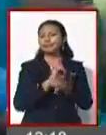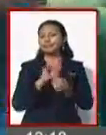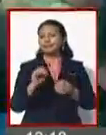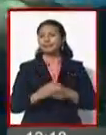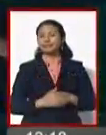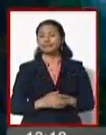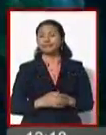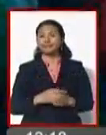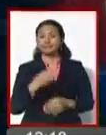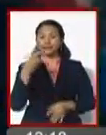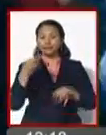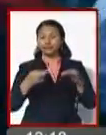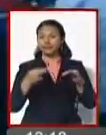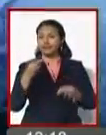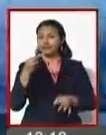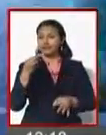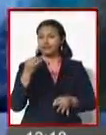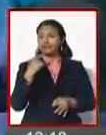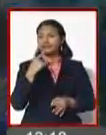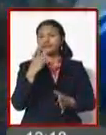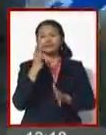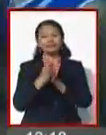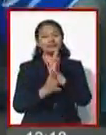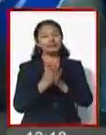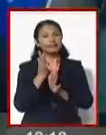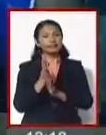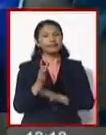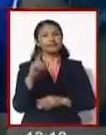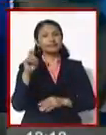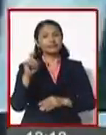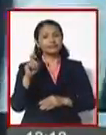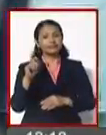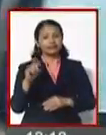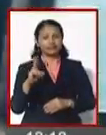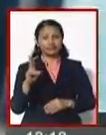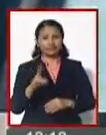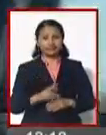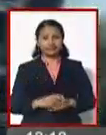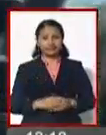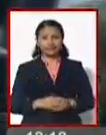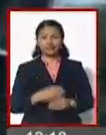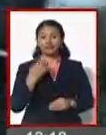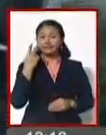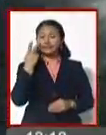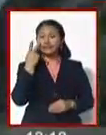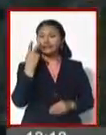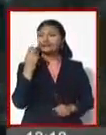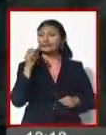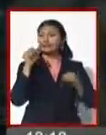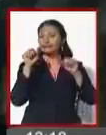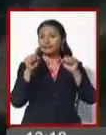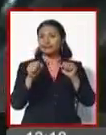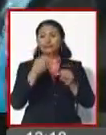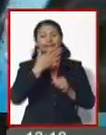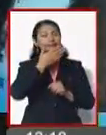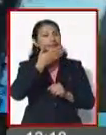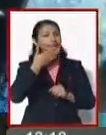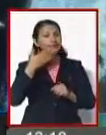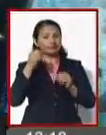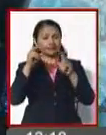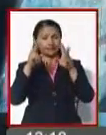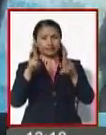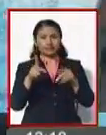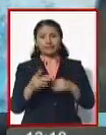tomando en cuenta que la justicia también es gratuita, lógicamente tenemos que aplicar esta situación y ver la posibilidad y la mejoría de